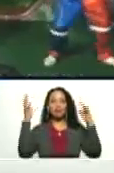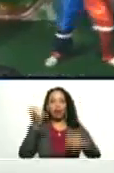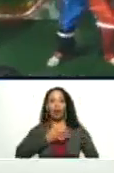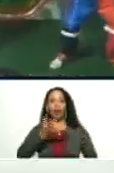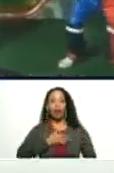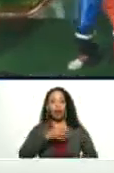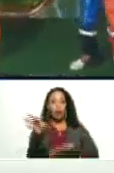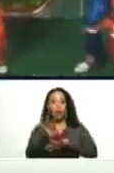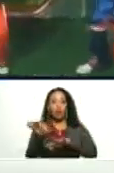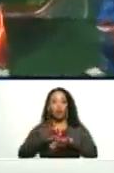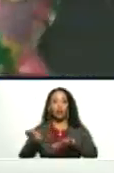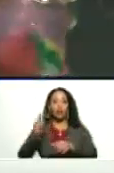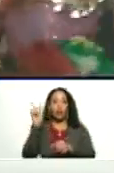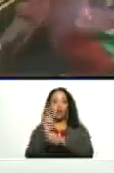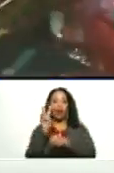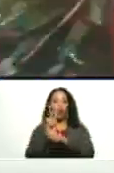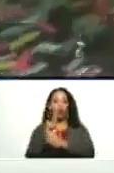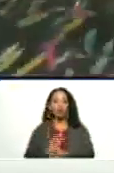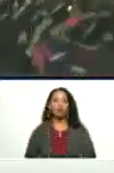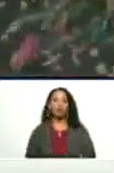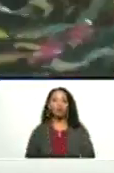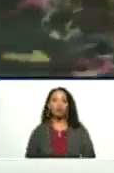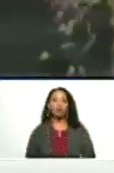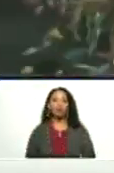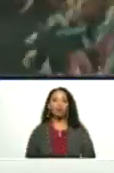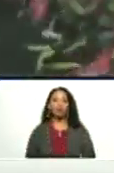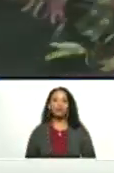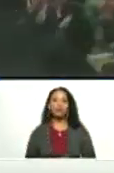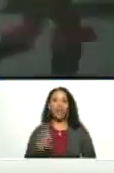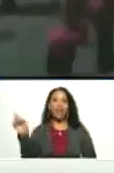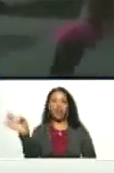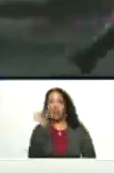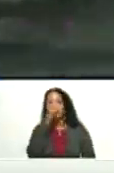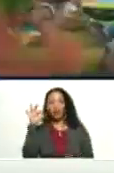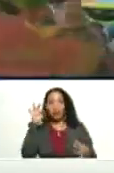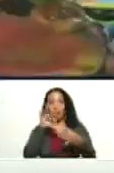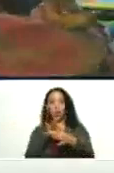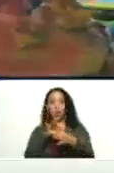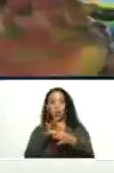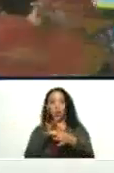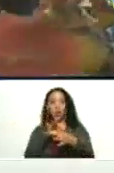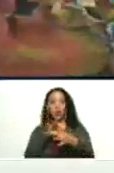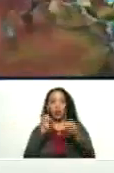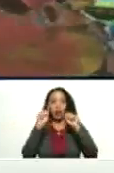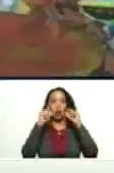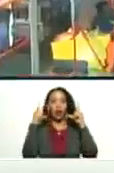municipio Vargas. La llave perfecta, Terán y Suárez.